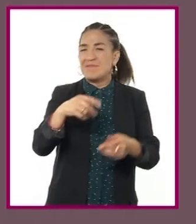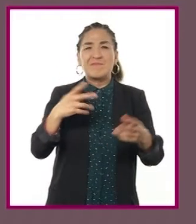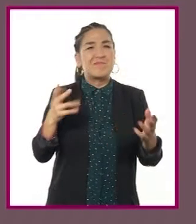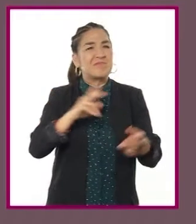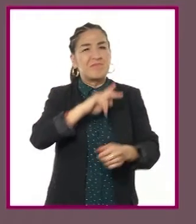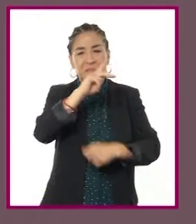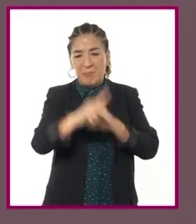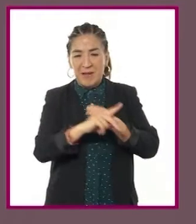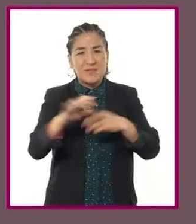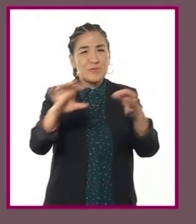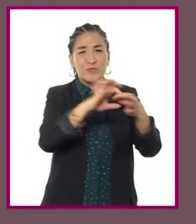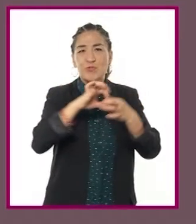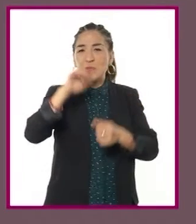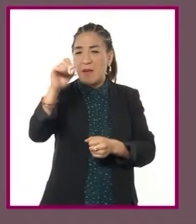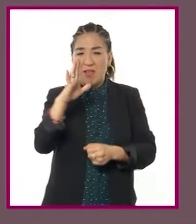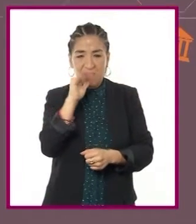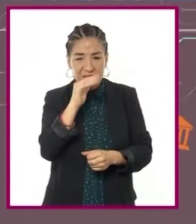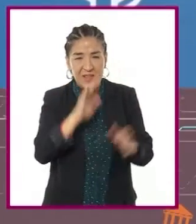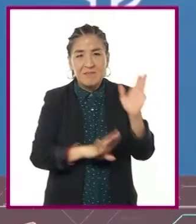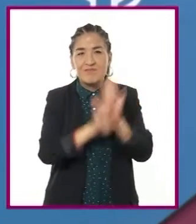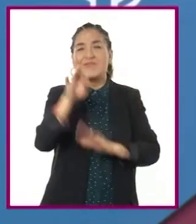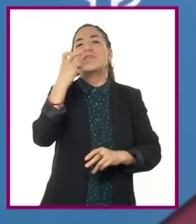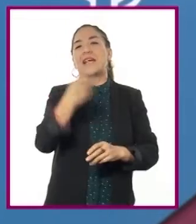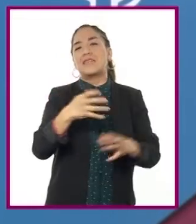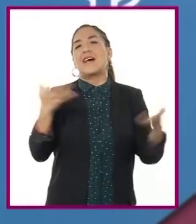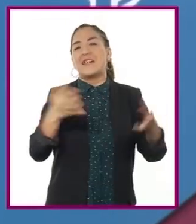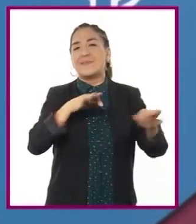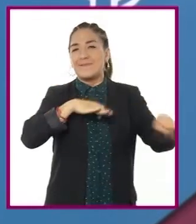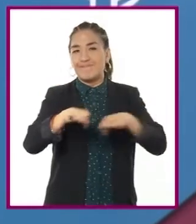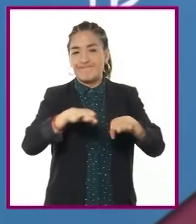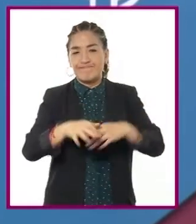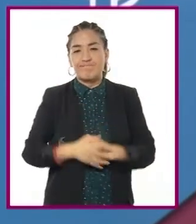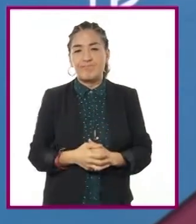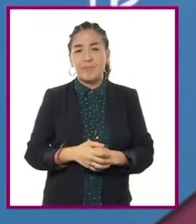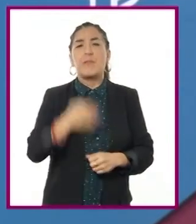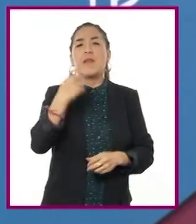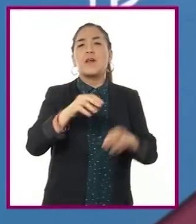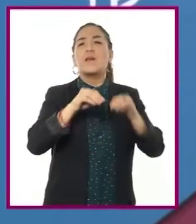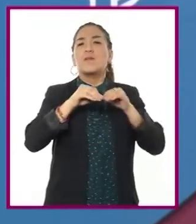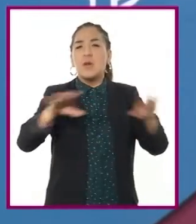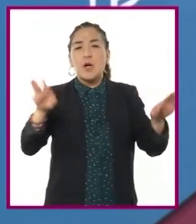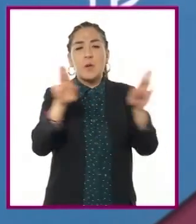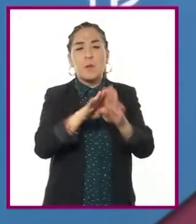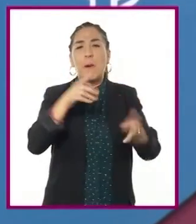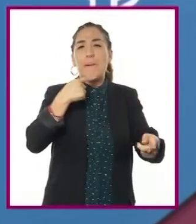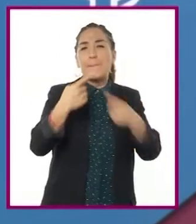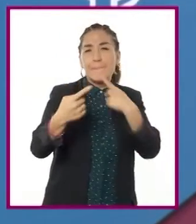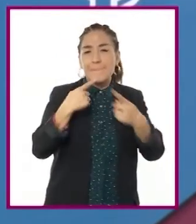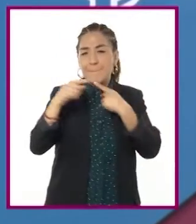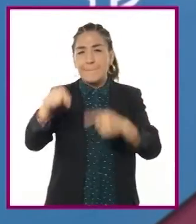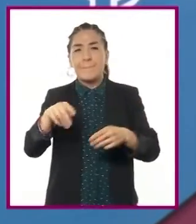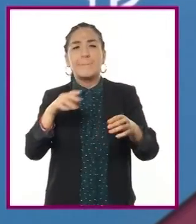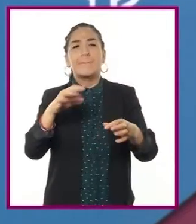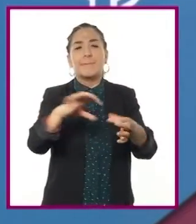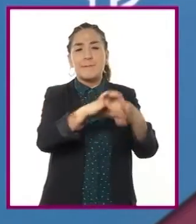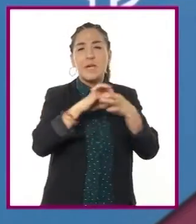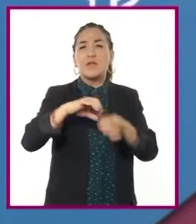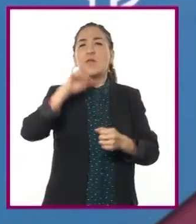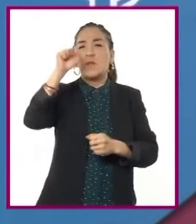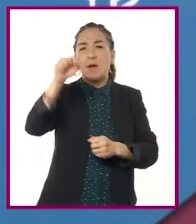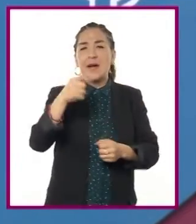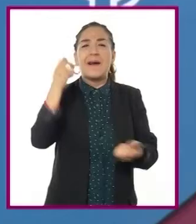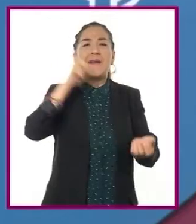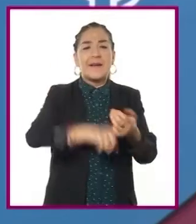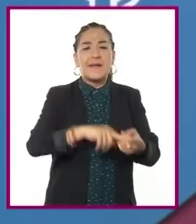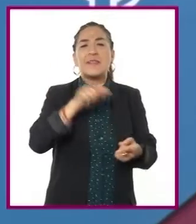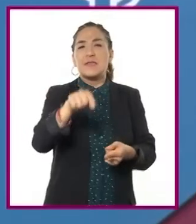económica e impulsar el desarrollo. En una sección plenaria del Comité Central del Partido Comunista en